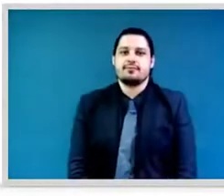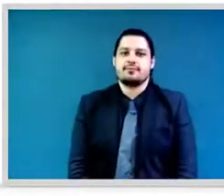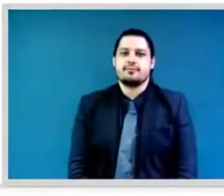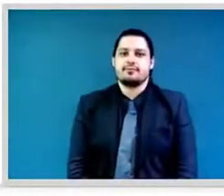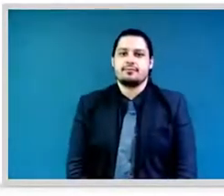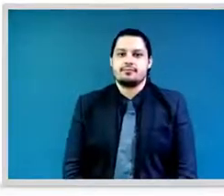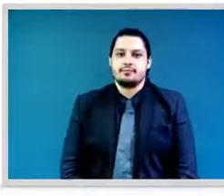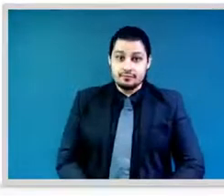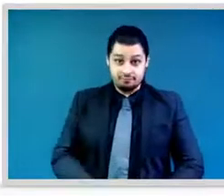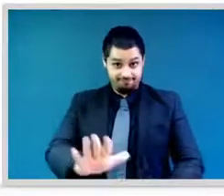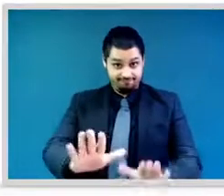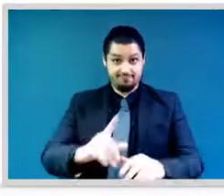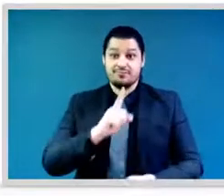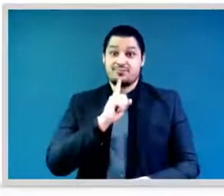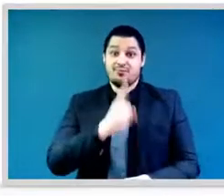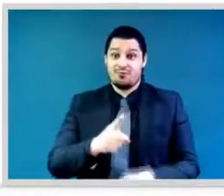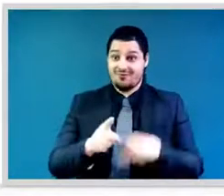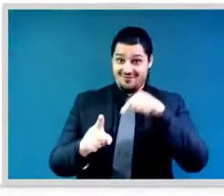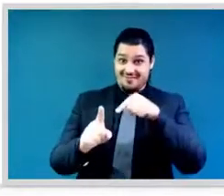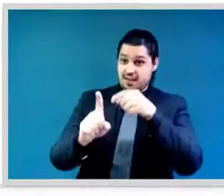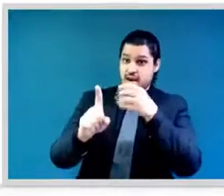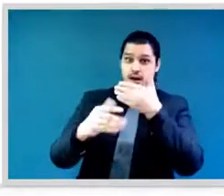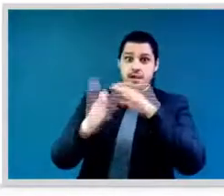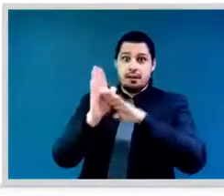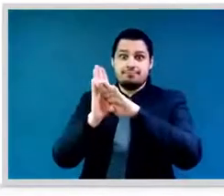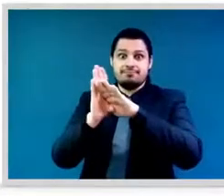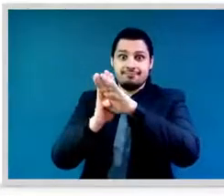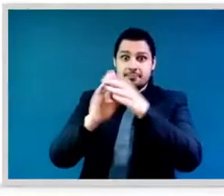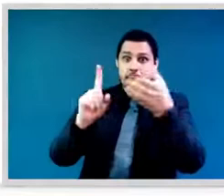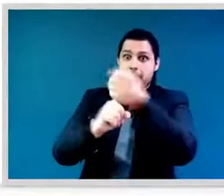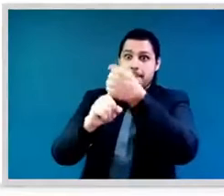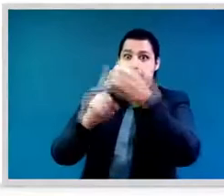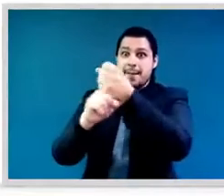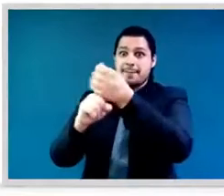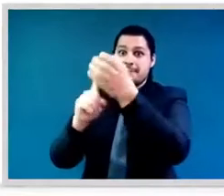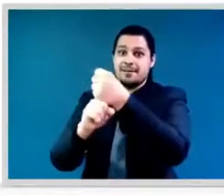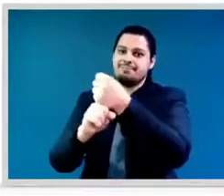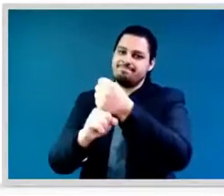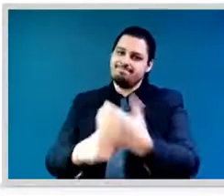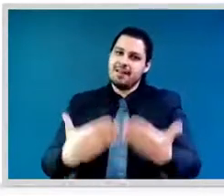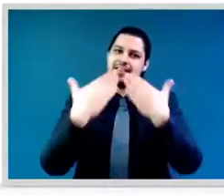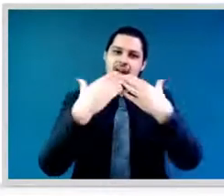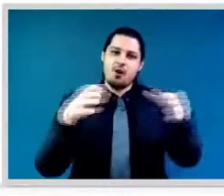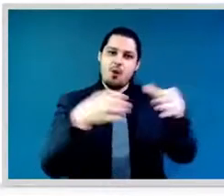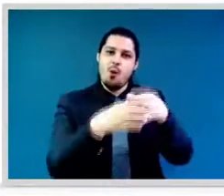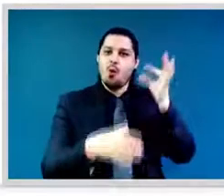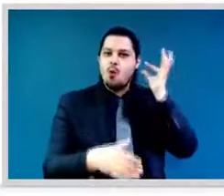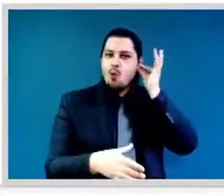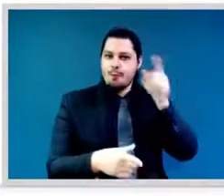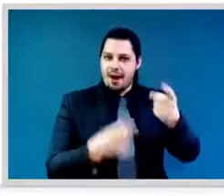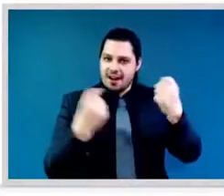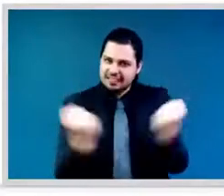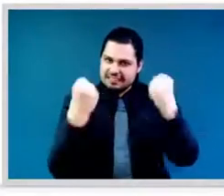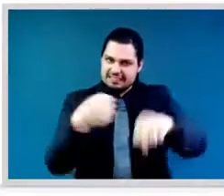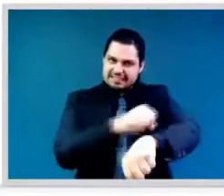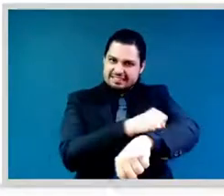resolución sin la participación de las mujeres. Entonces, quiero hacer hincapié en este